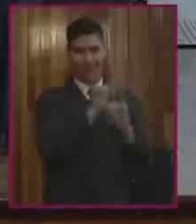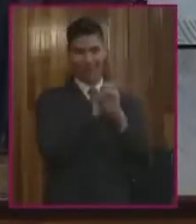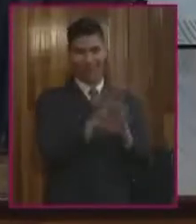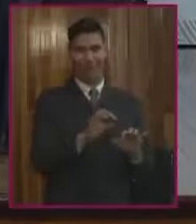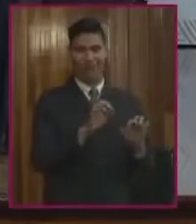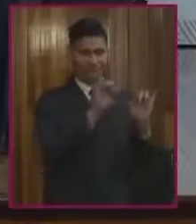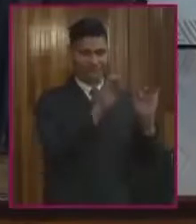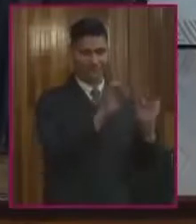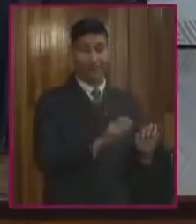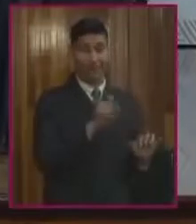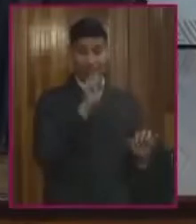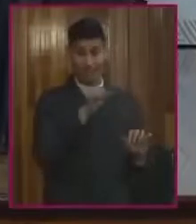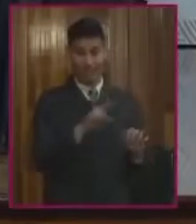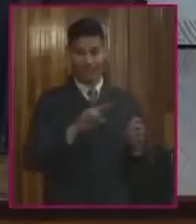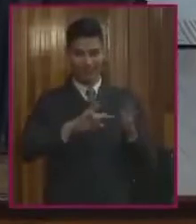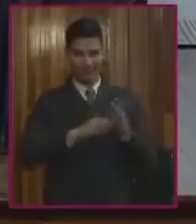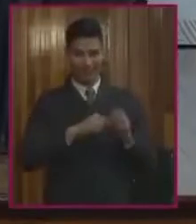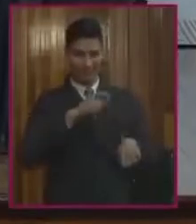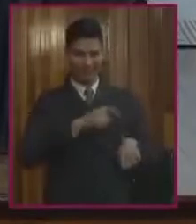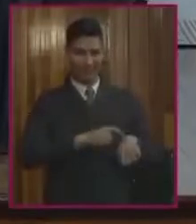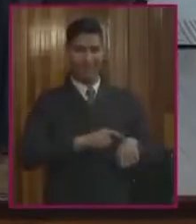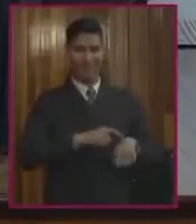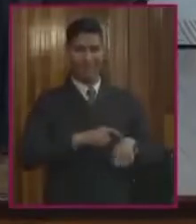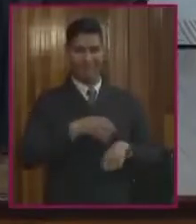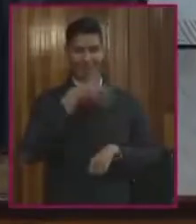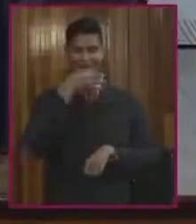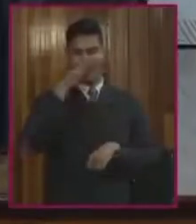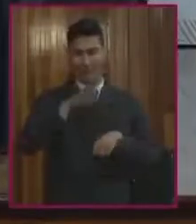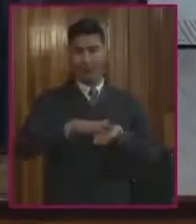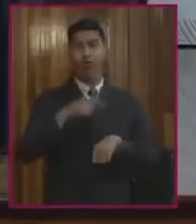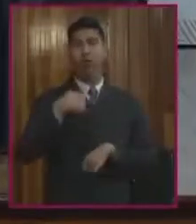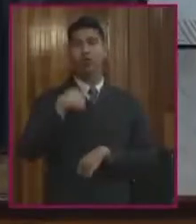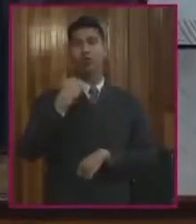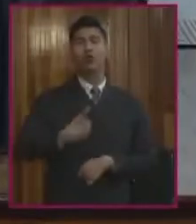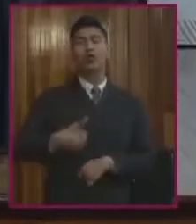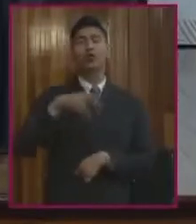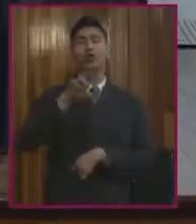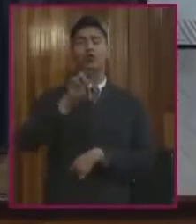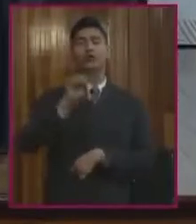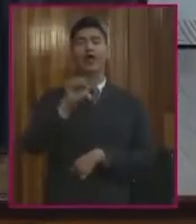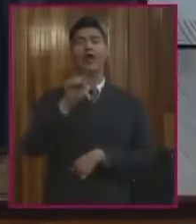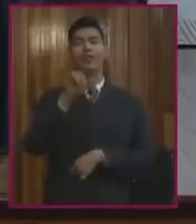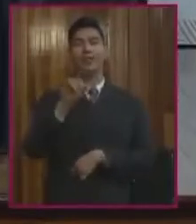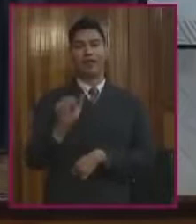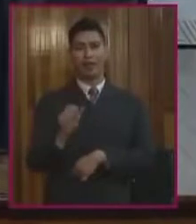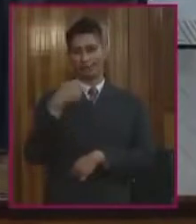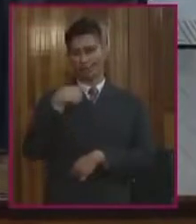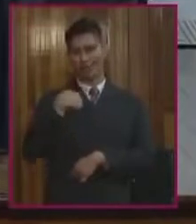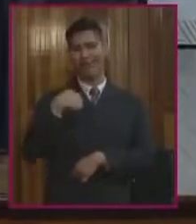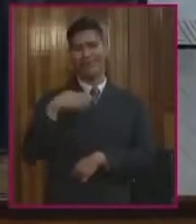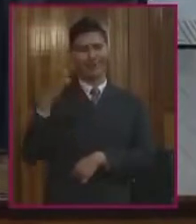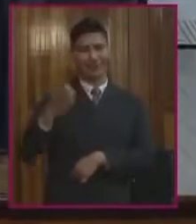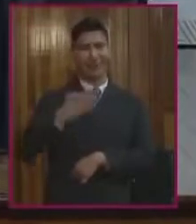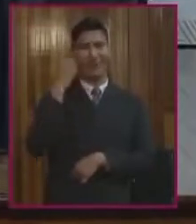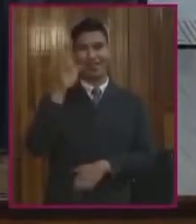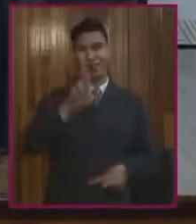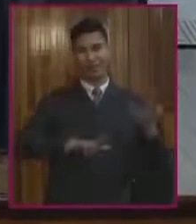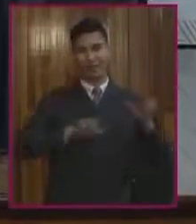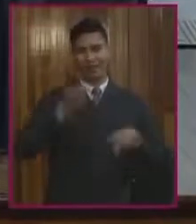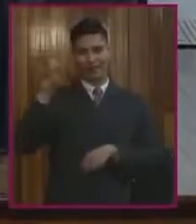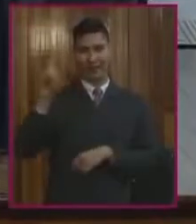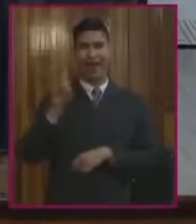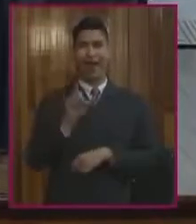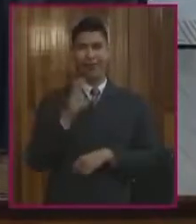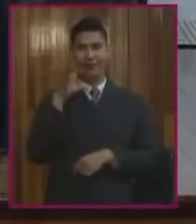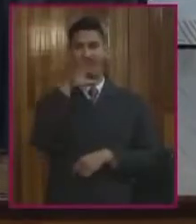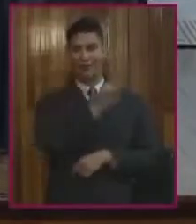ahí marcando los tiempos. Pues yo soy Romelia Chávez Alba, yo vengo de la Normal Superior Federal de Aguascalientes, profesor José